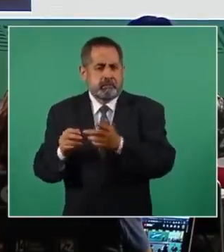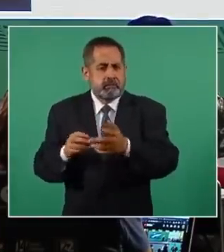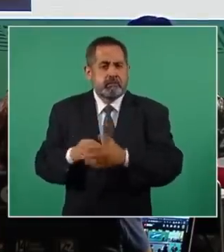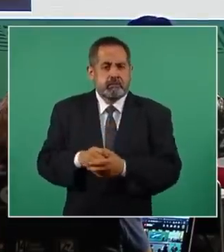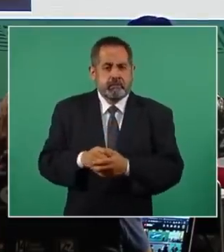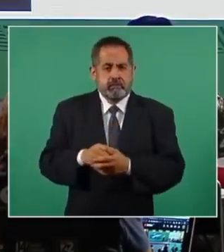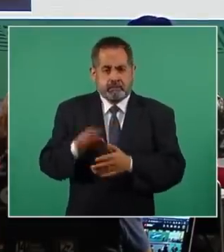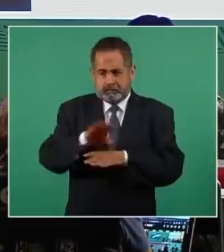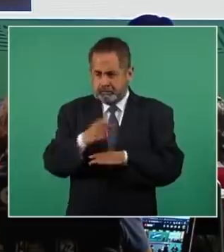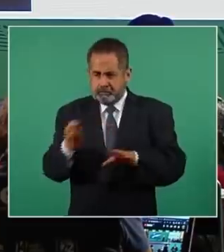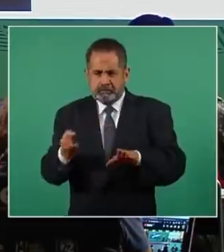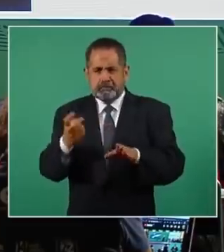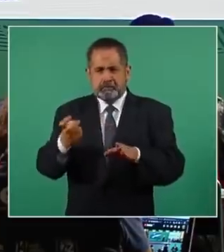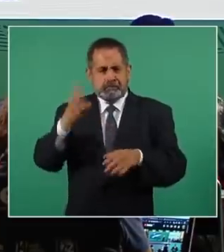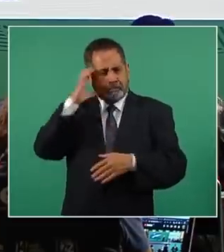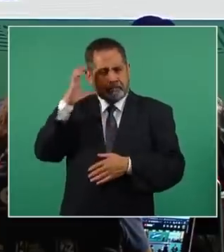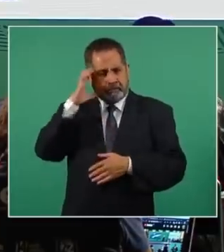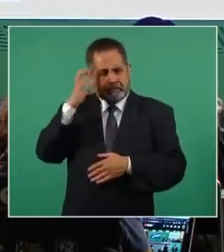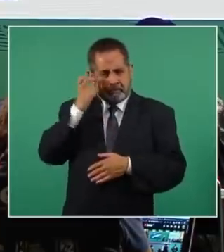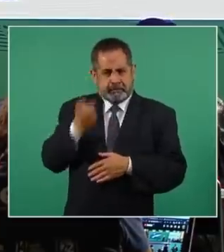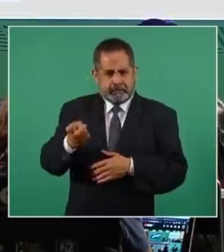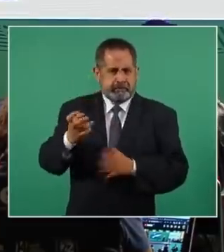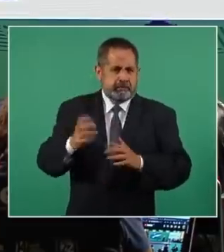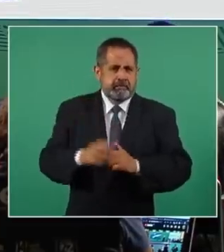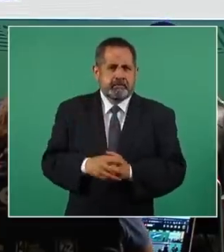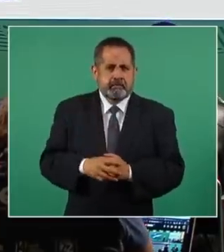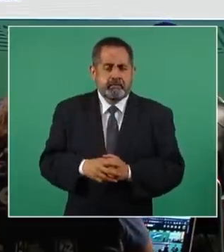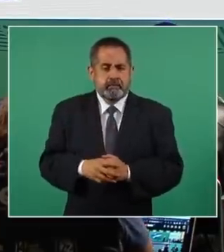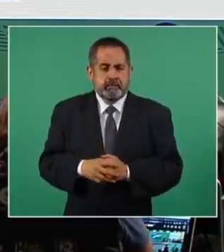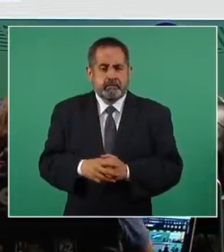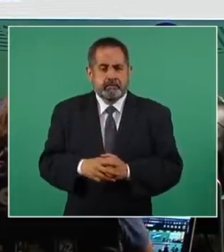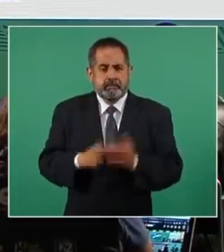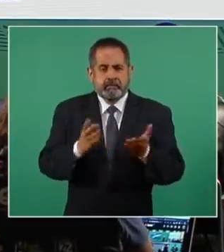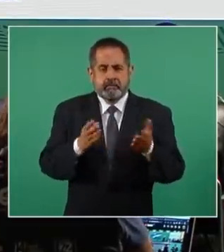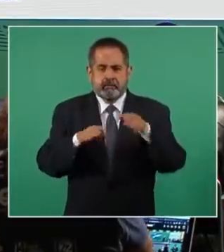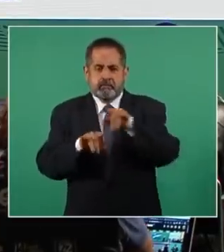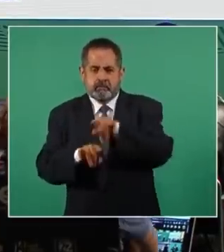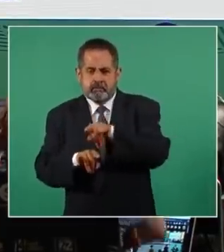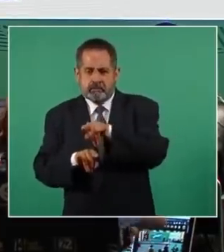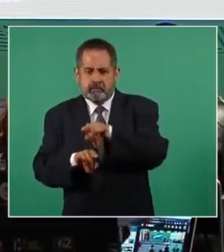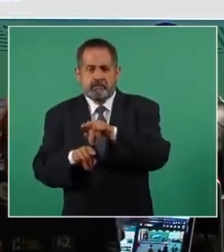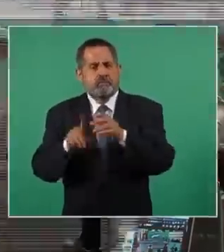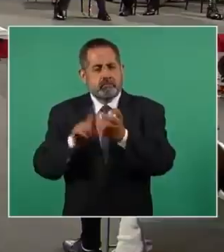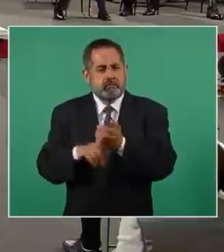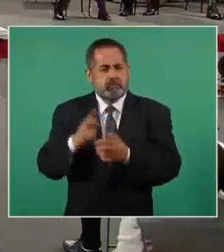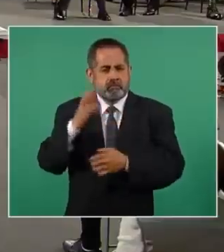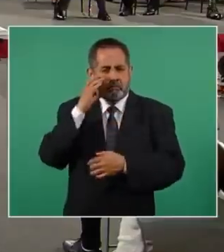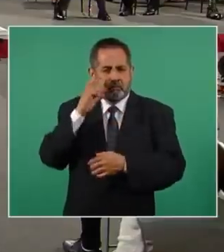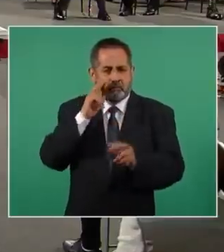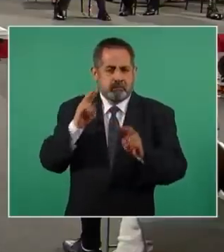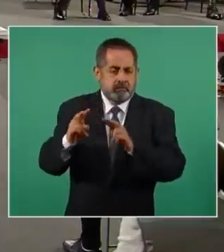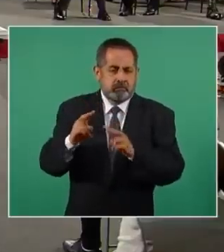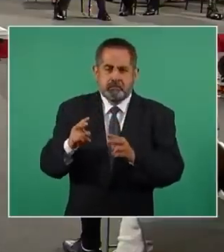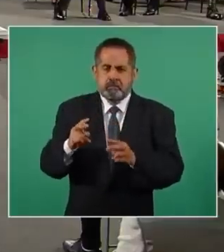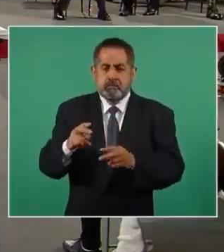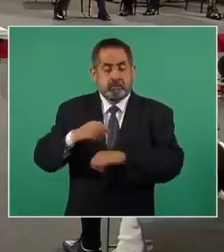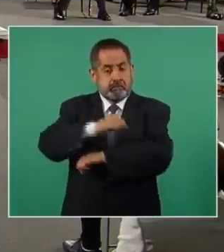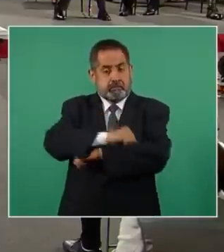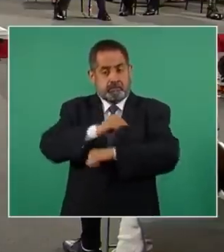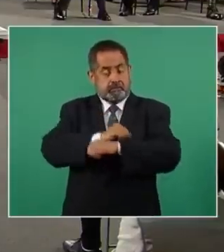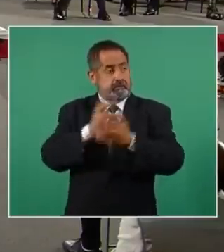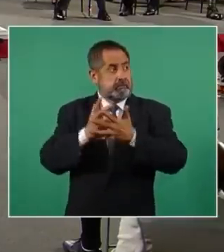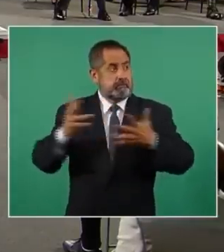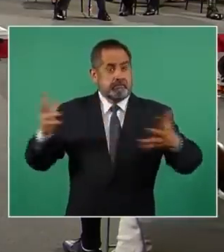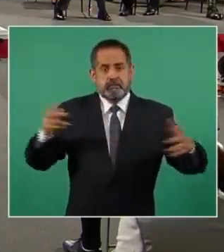donde se convierten las camas. Aquí ya están convirtiéndose, ya se ve cómo están las grandes ventanas, que es muy